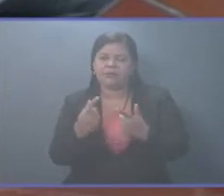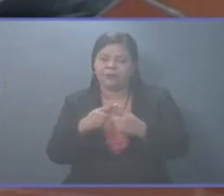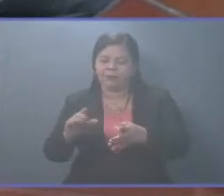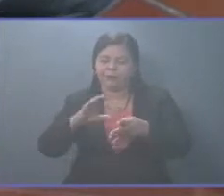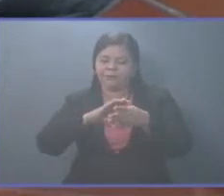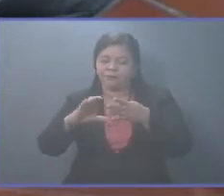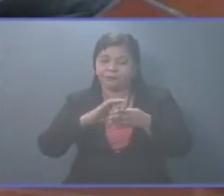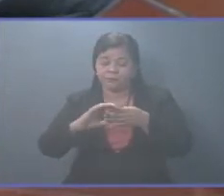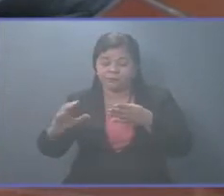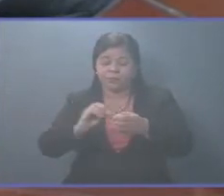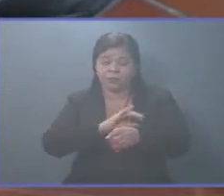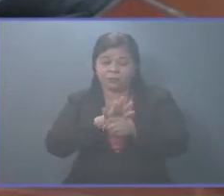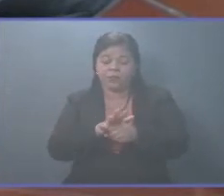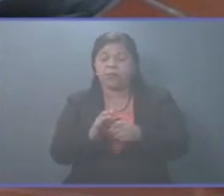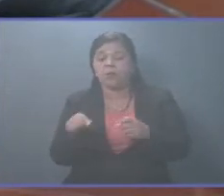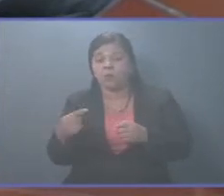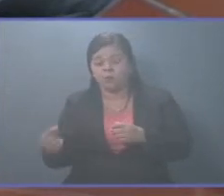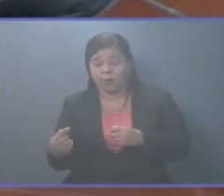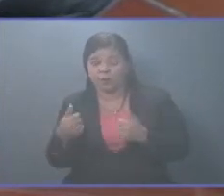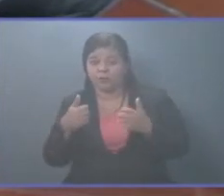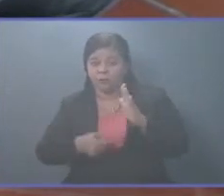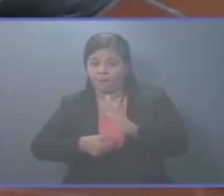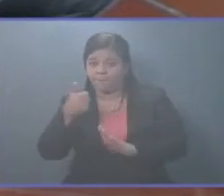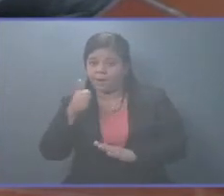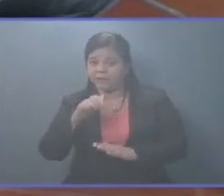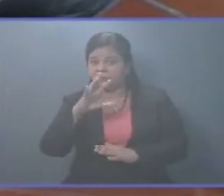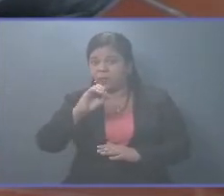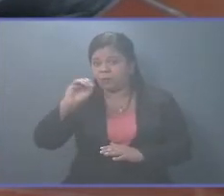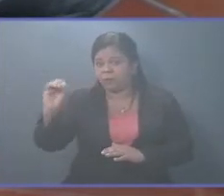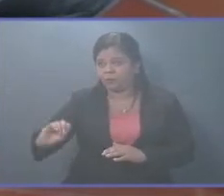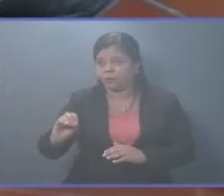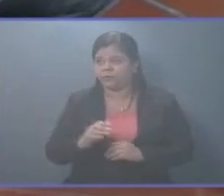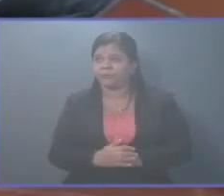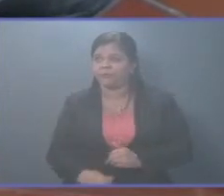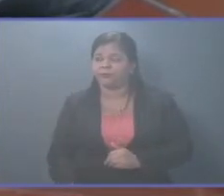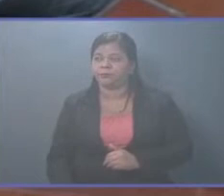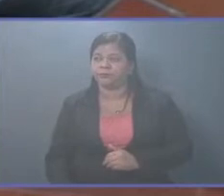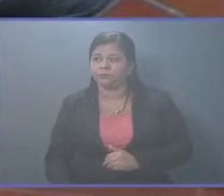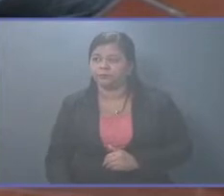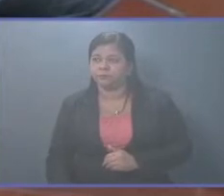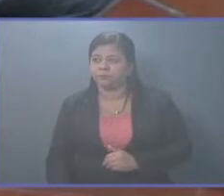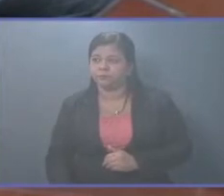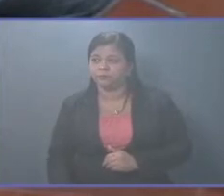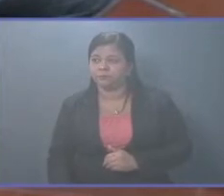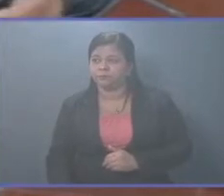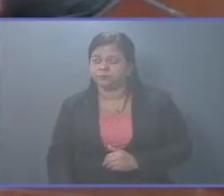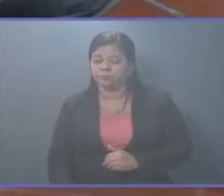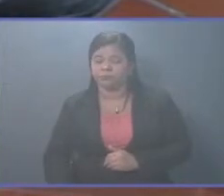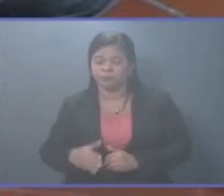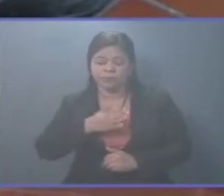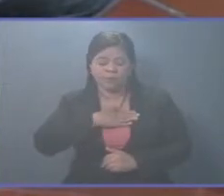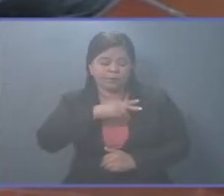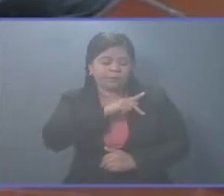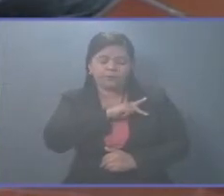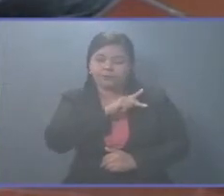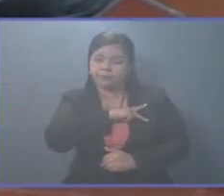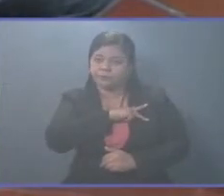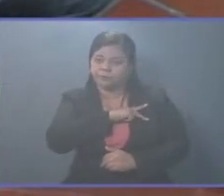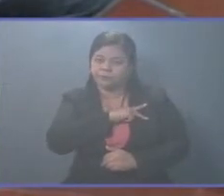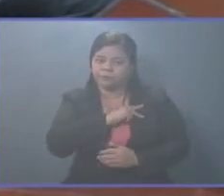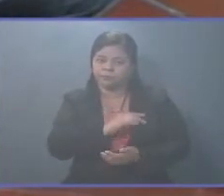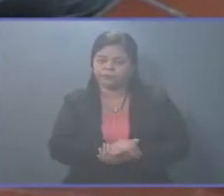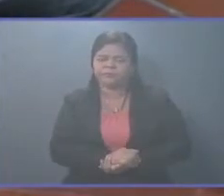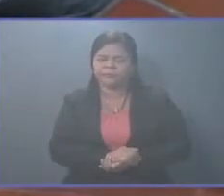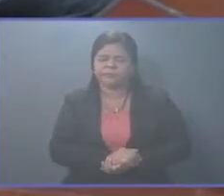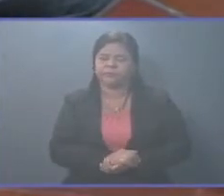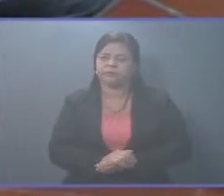de una pandemia si su efectividad es arriba del 50%, ¿verdad? Ahora, personalmente, ¿vea? Y viéndolo,